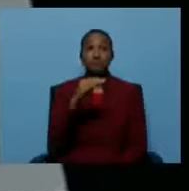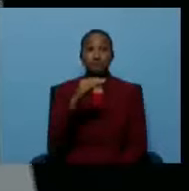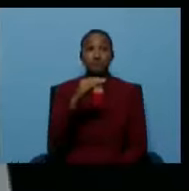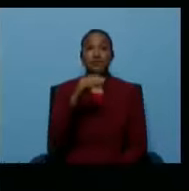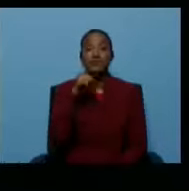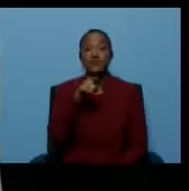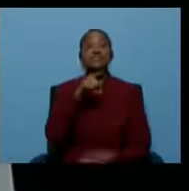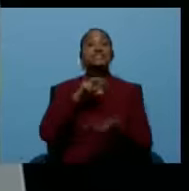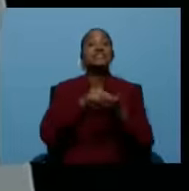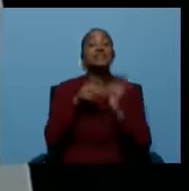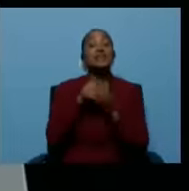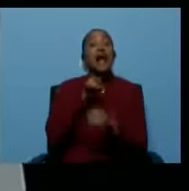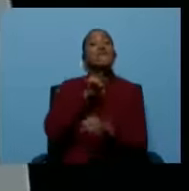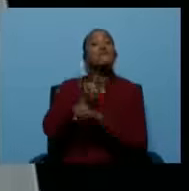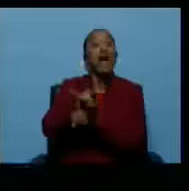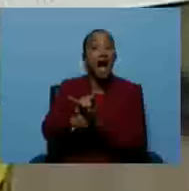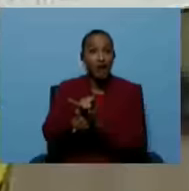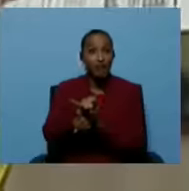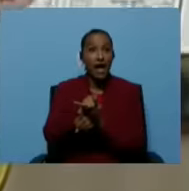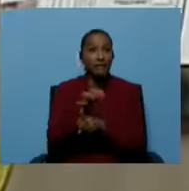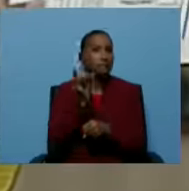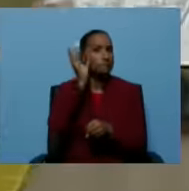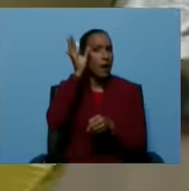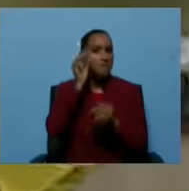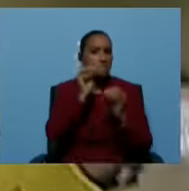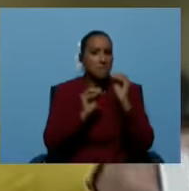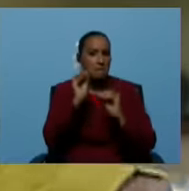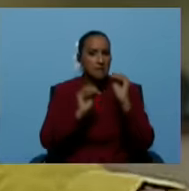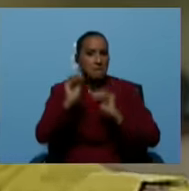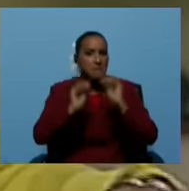fraudulentas, no las forjadas, no